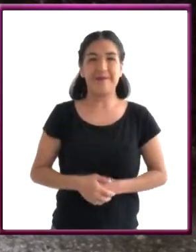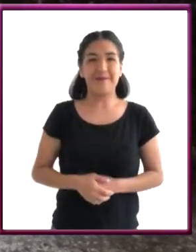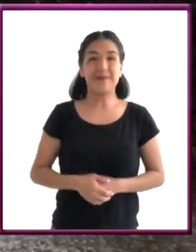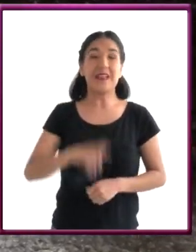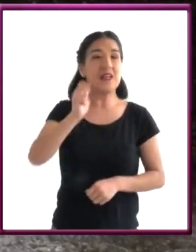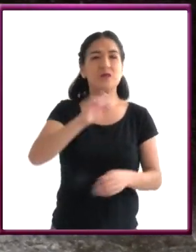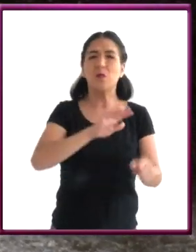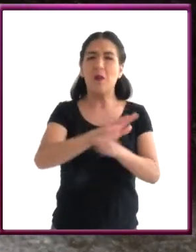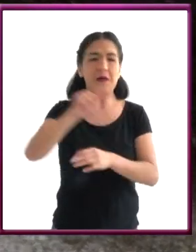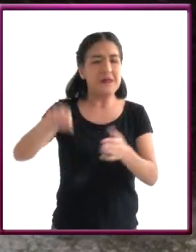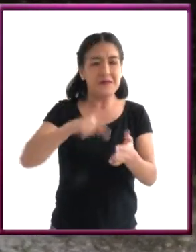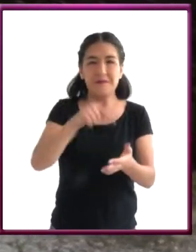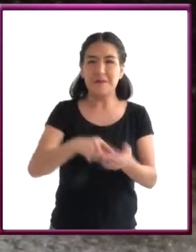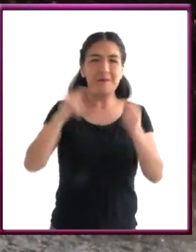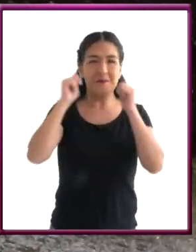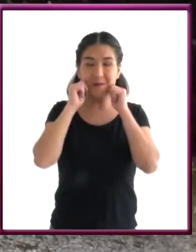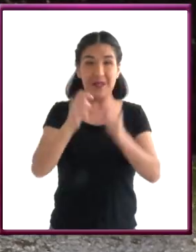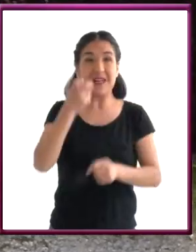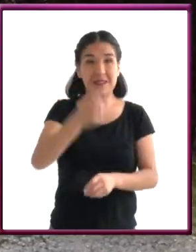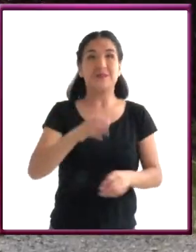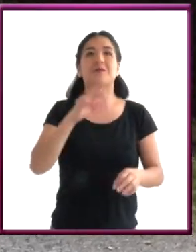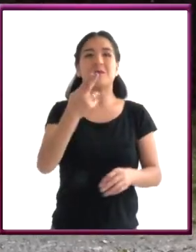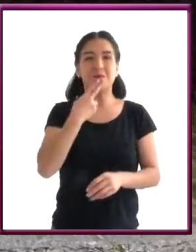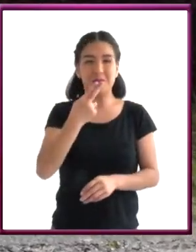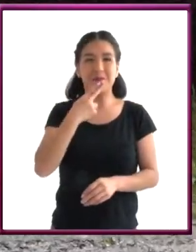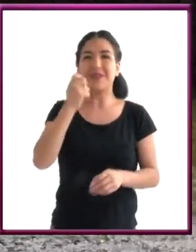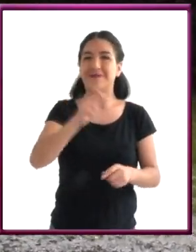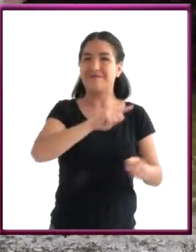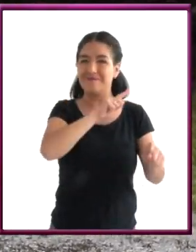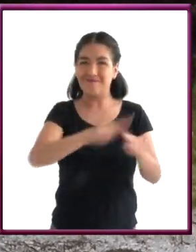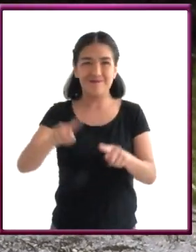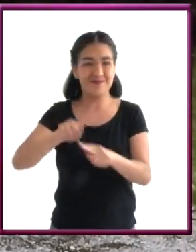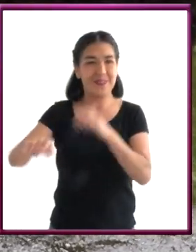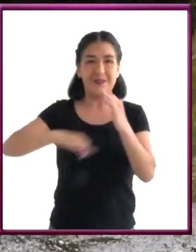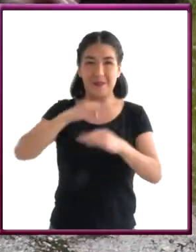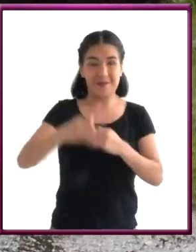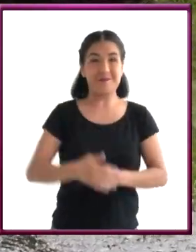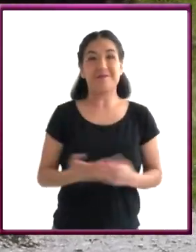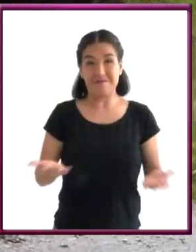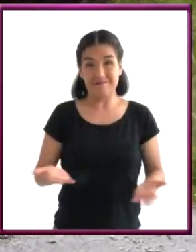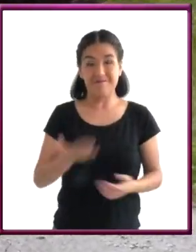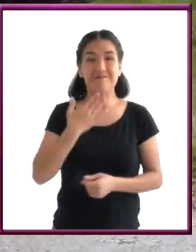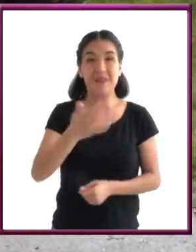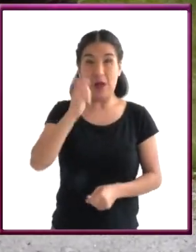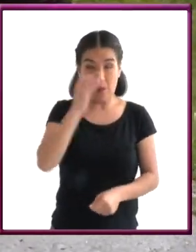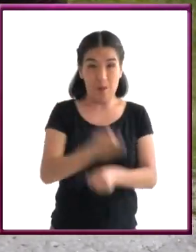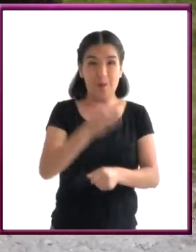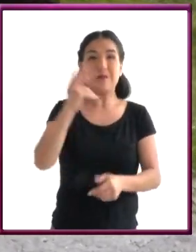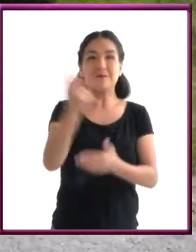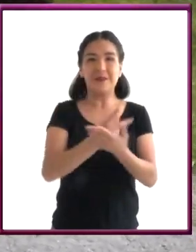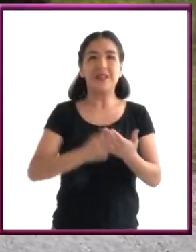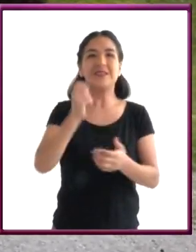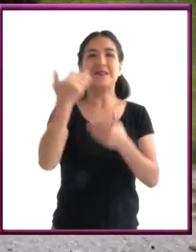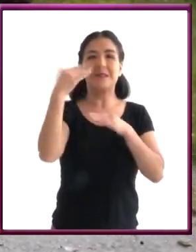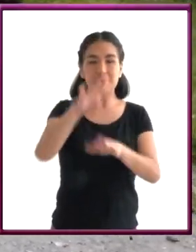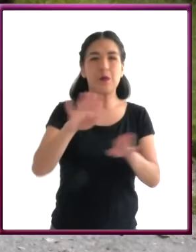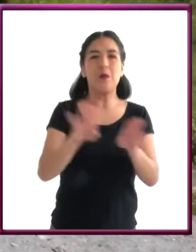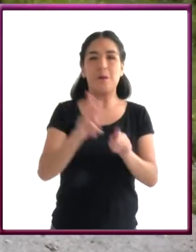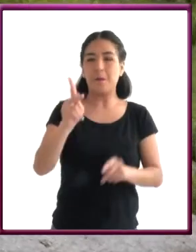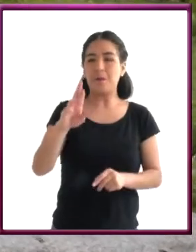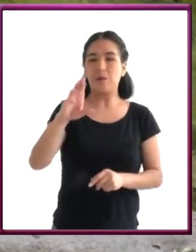del área que sea. Es súper útil en todas. Bien, el programa de hoy es sobre la